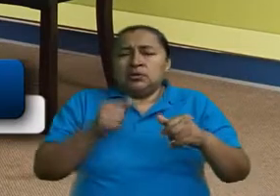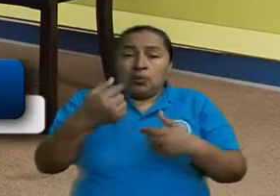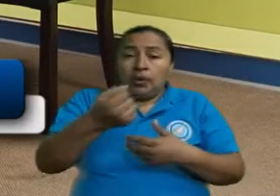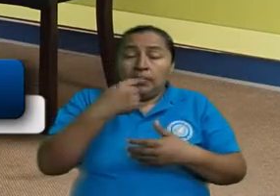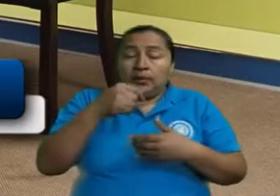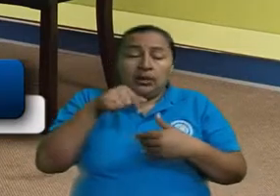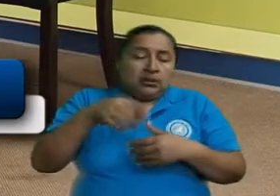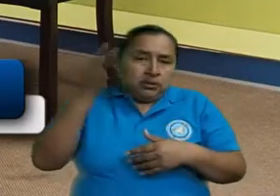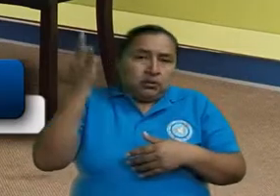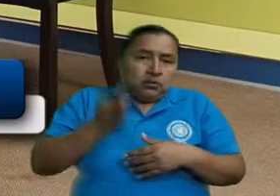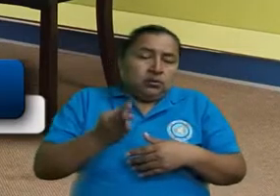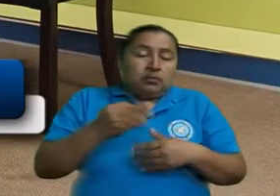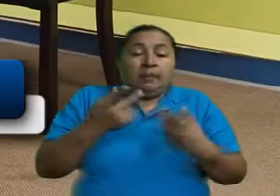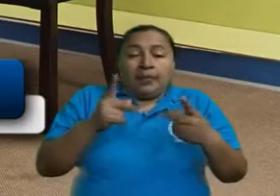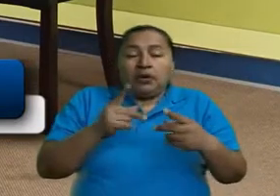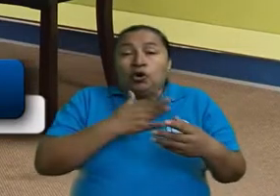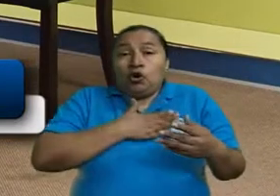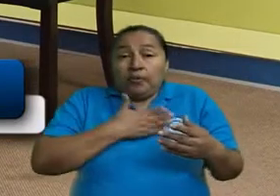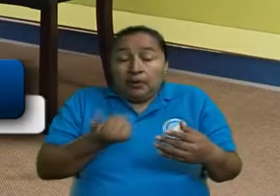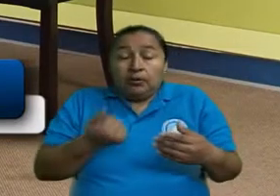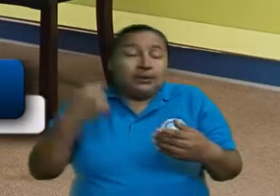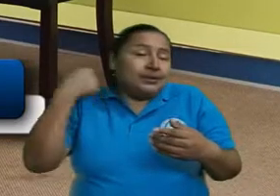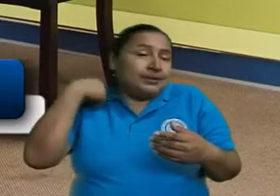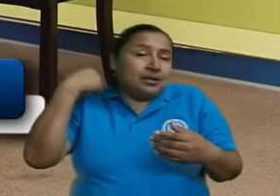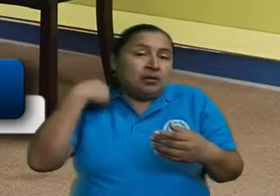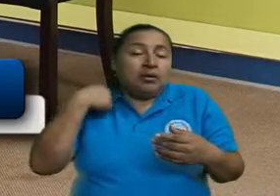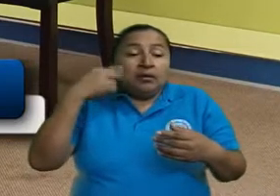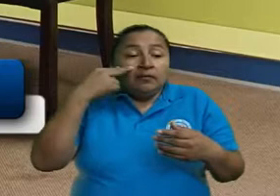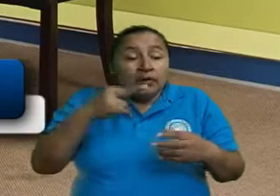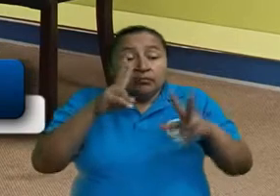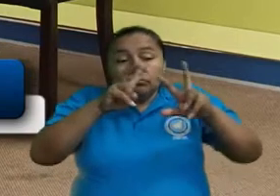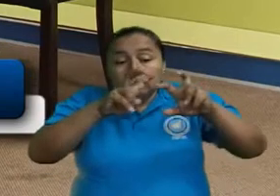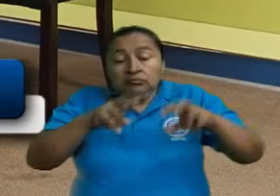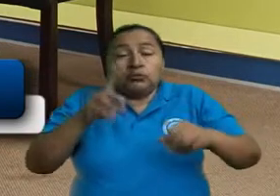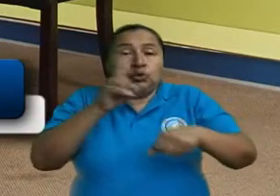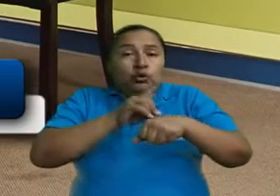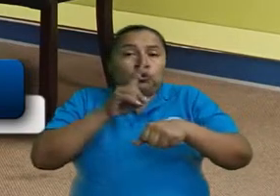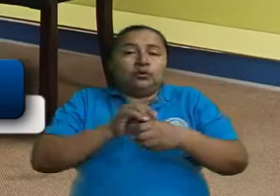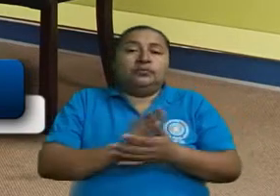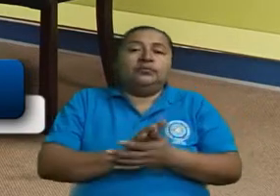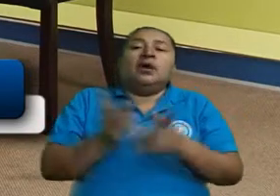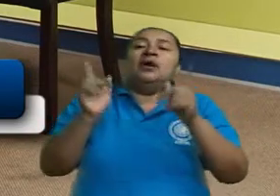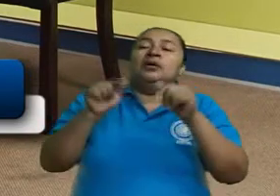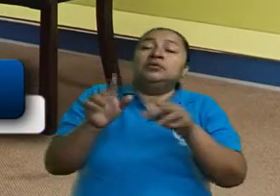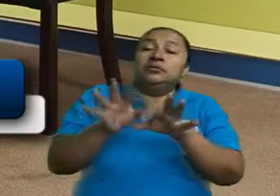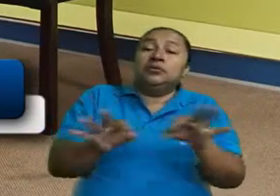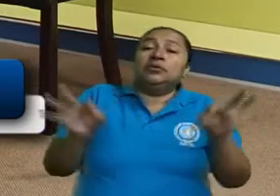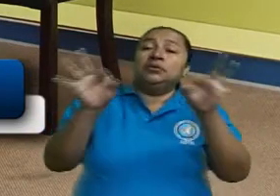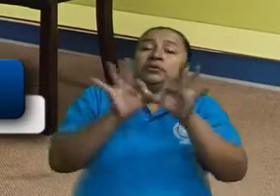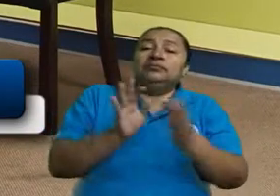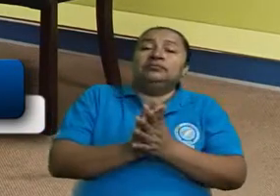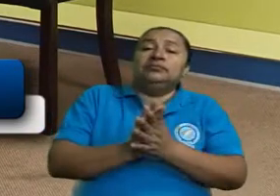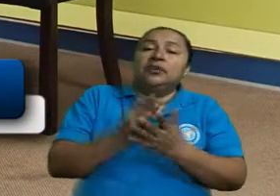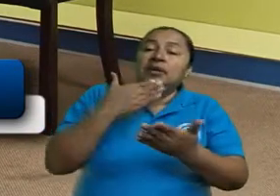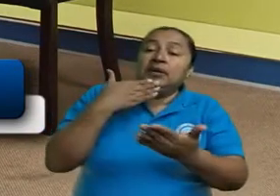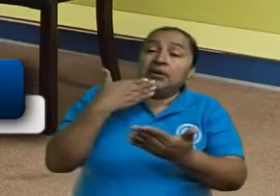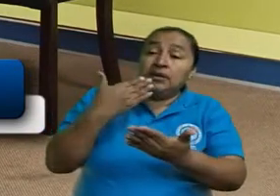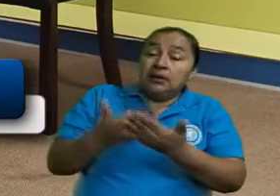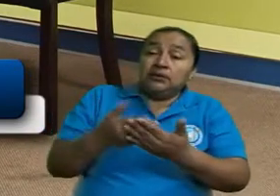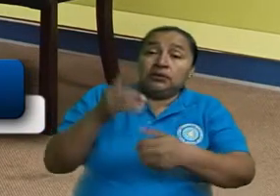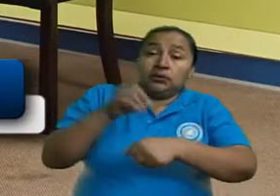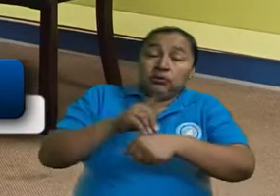medicamento seguro, pero lo más adecuado es que siempre el bebé sea revisado por un médico. Eso es lo más importante. Sí. Le agradecemos entonces,